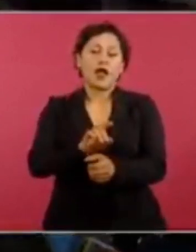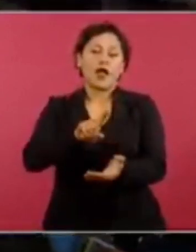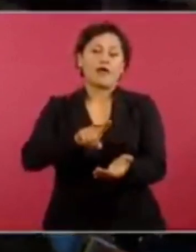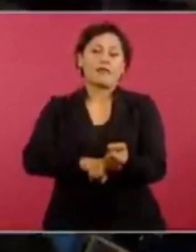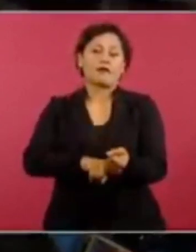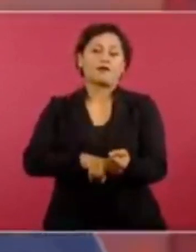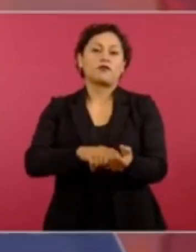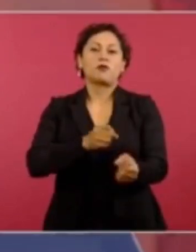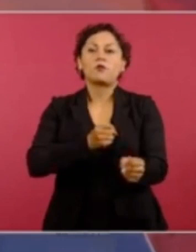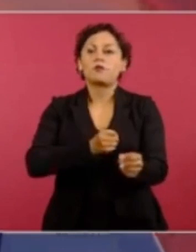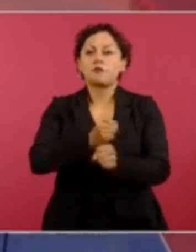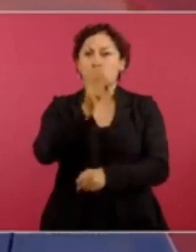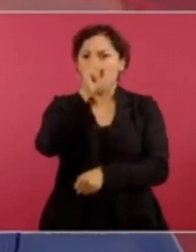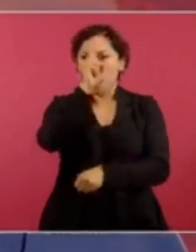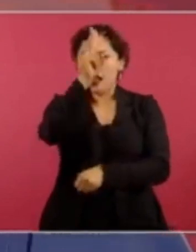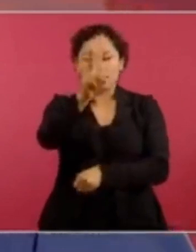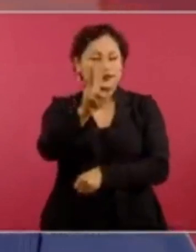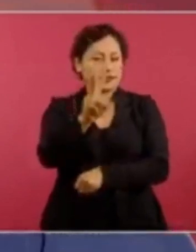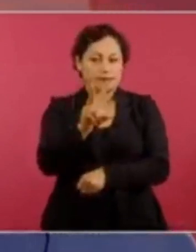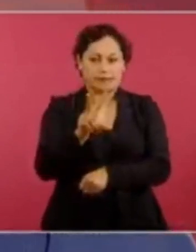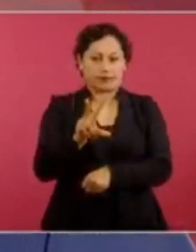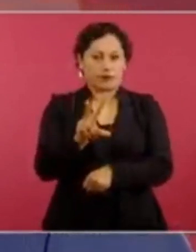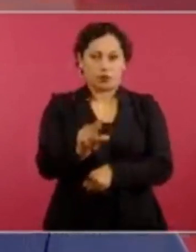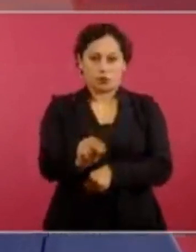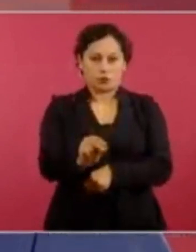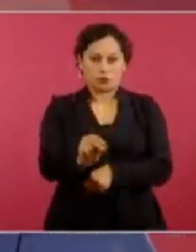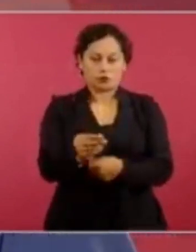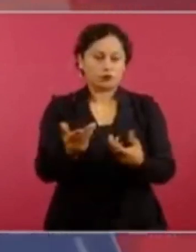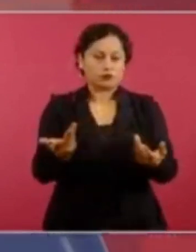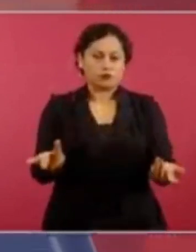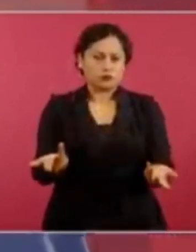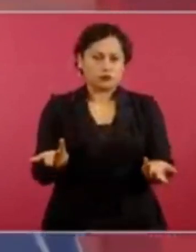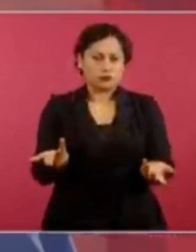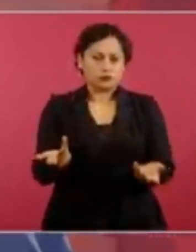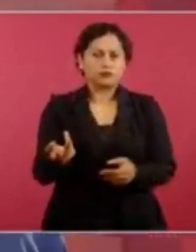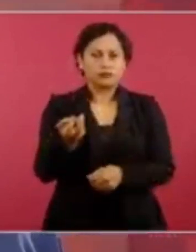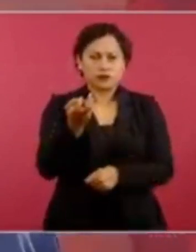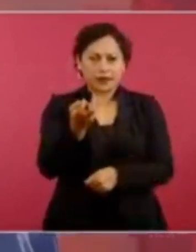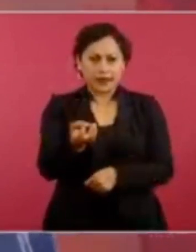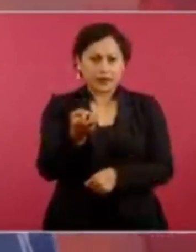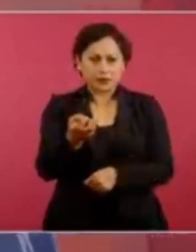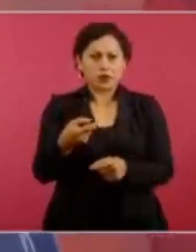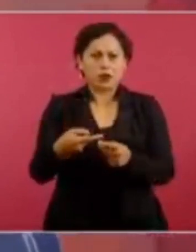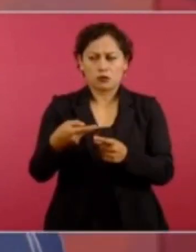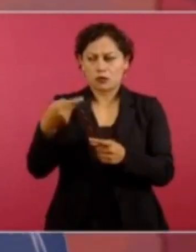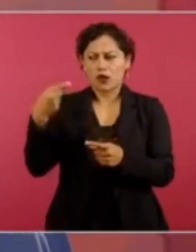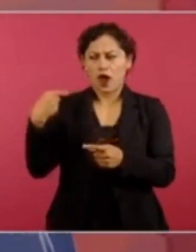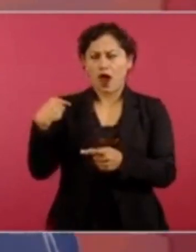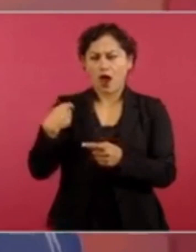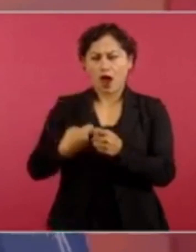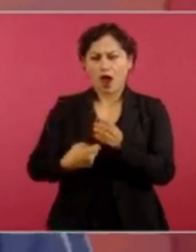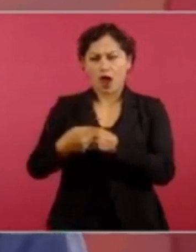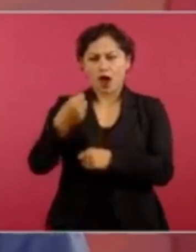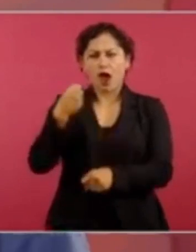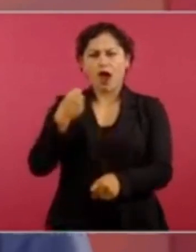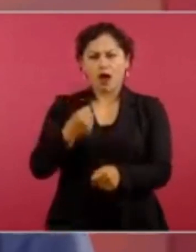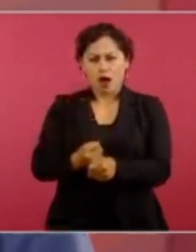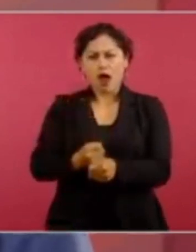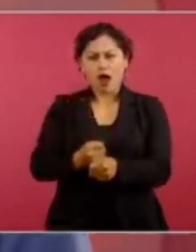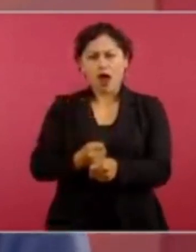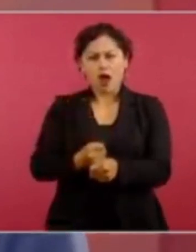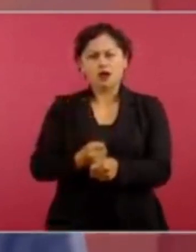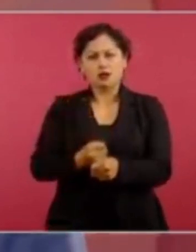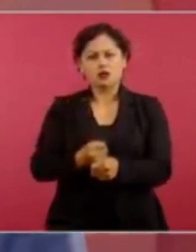ya llevamos años practicando la no violencia en